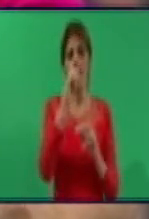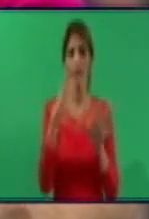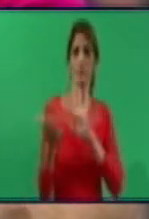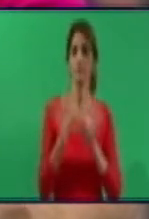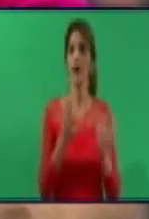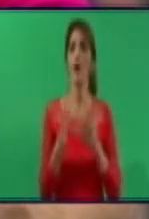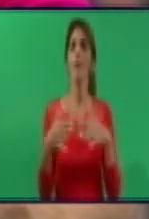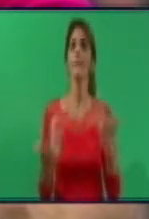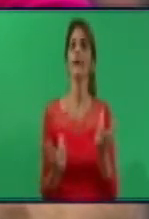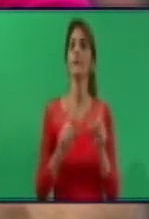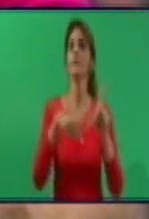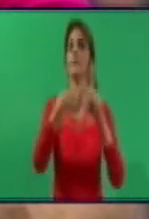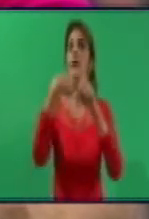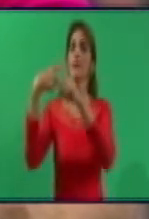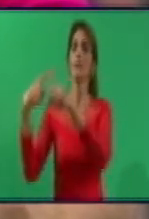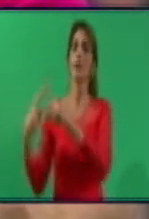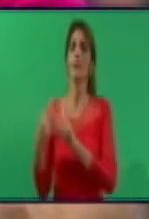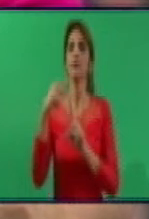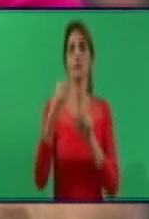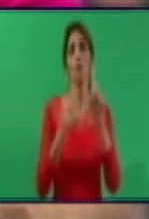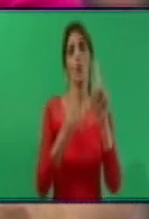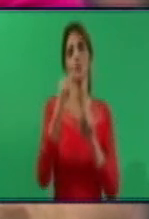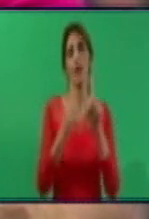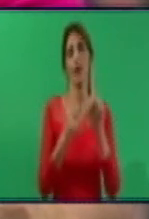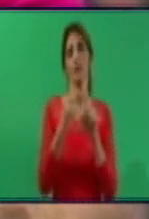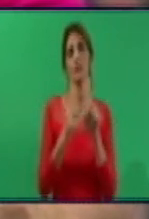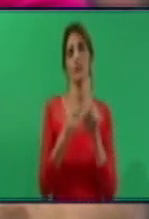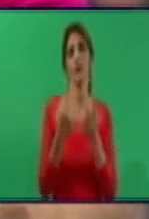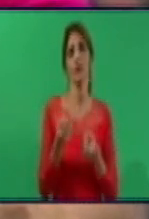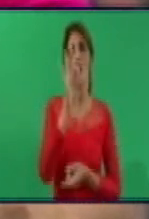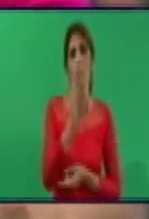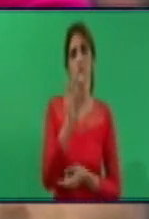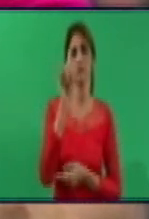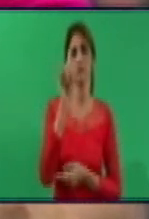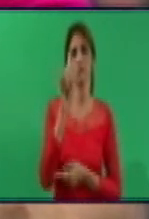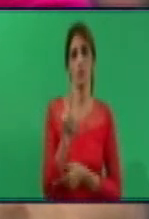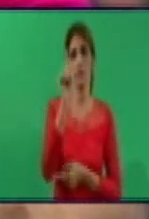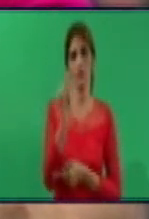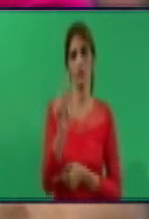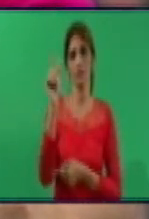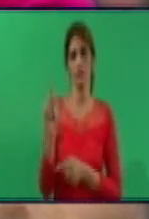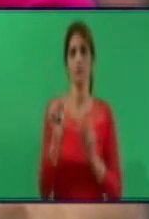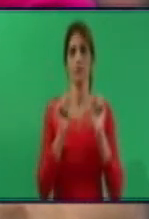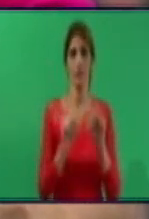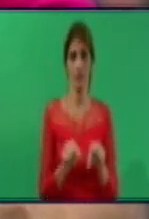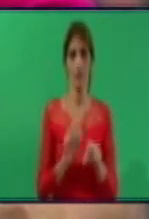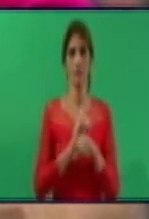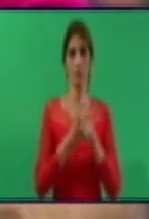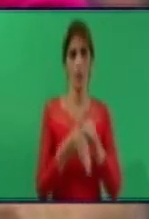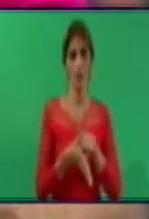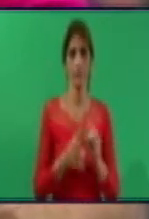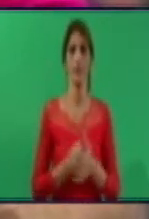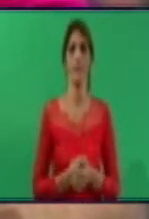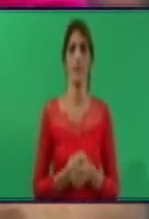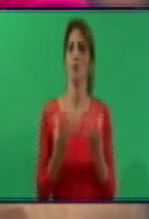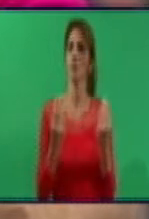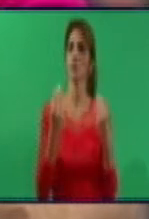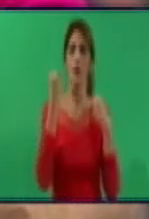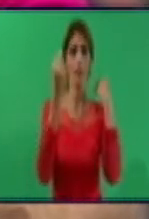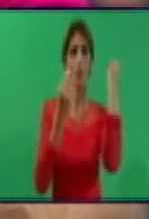pediátrica va incrementándose ya con un total de 89 pacientes en este rango. Con mucha preocupación